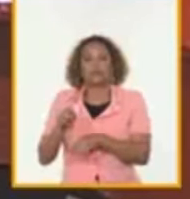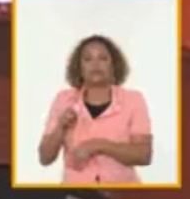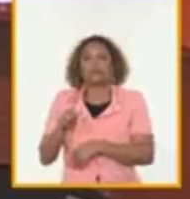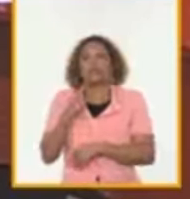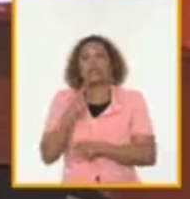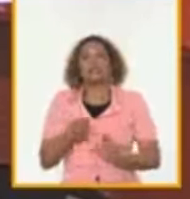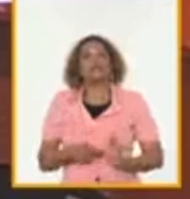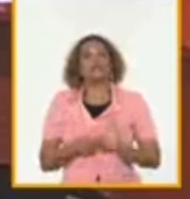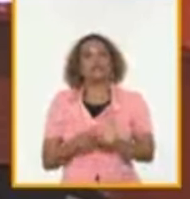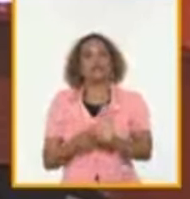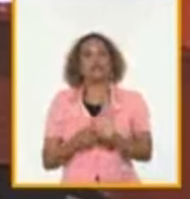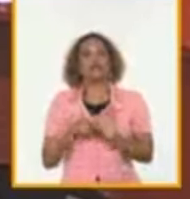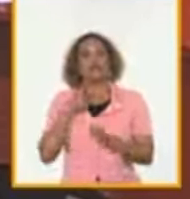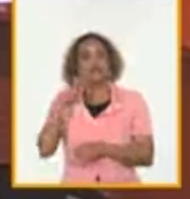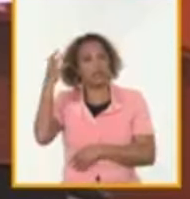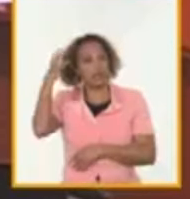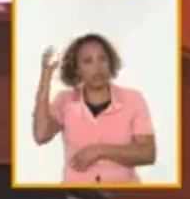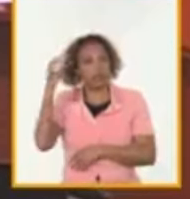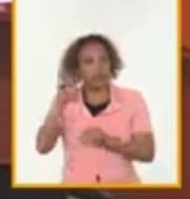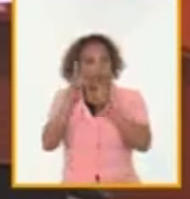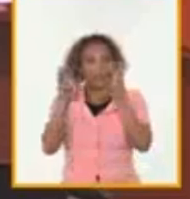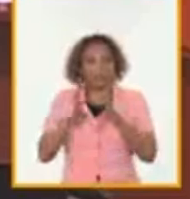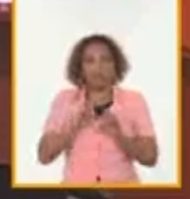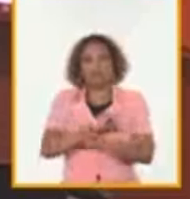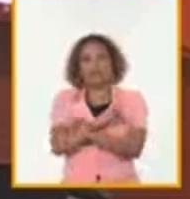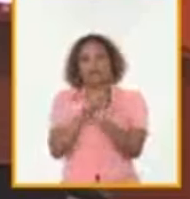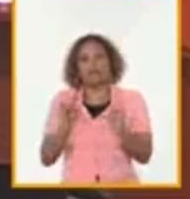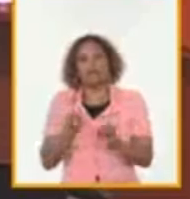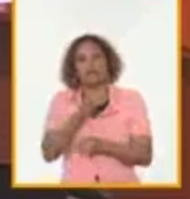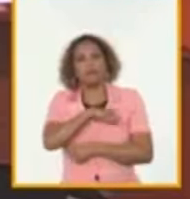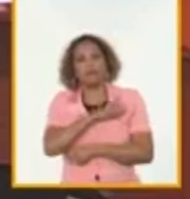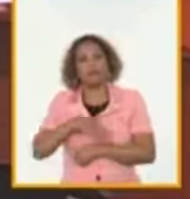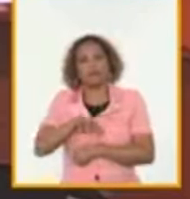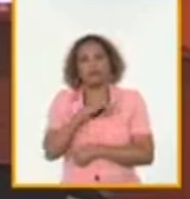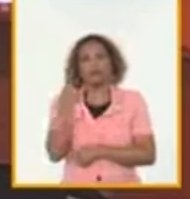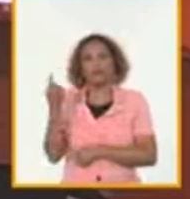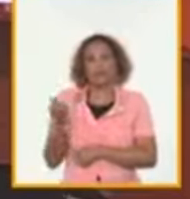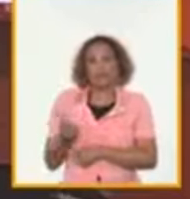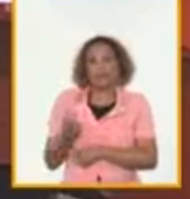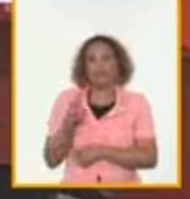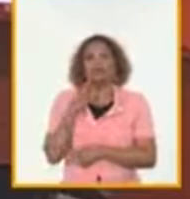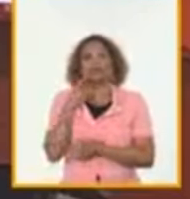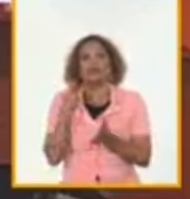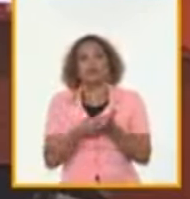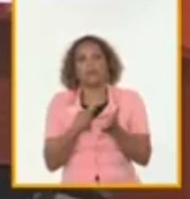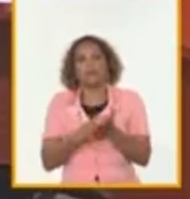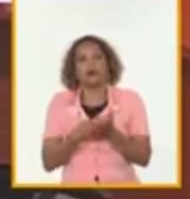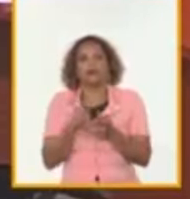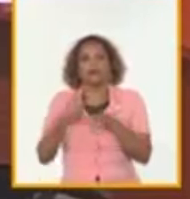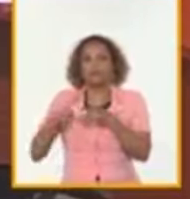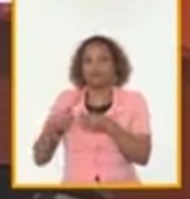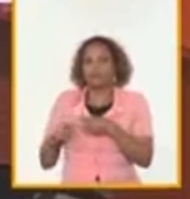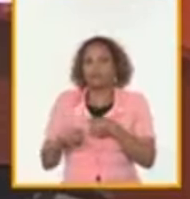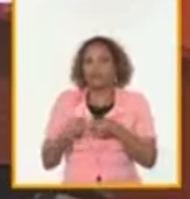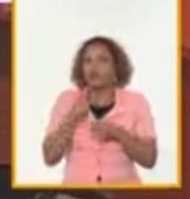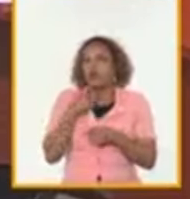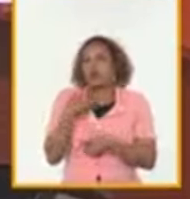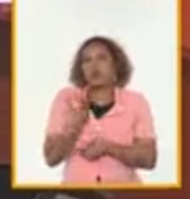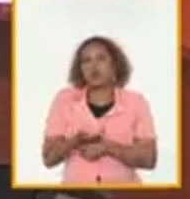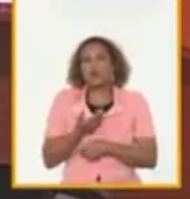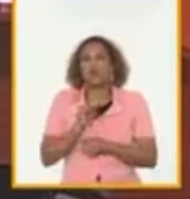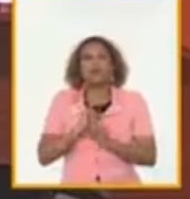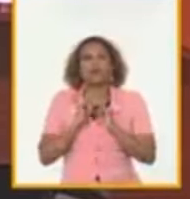desde el portal del gobierno están informando a toda la población sobre los precios topados para algunos productos Cómo eso se traduce para